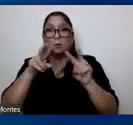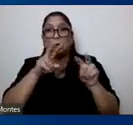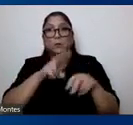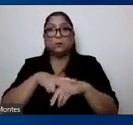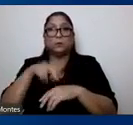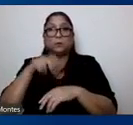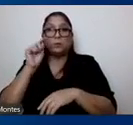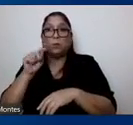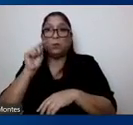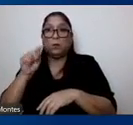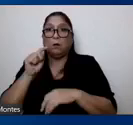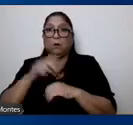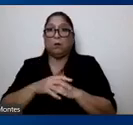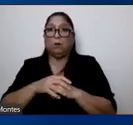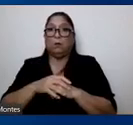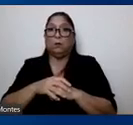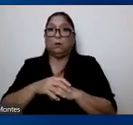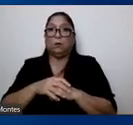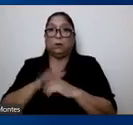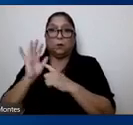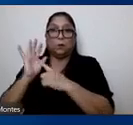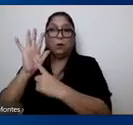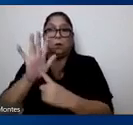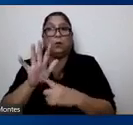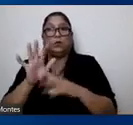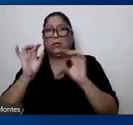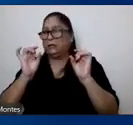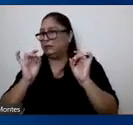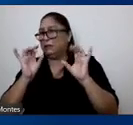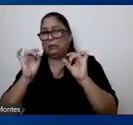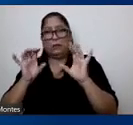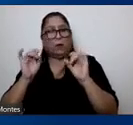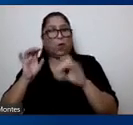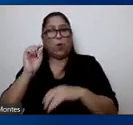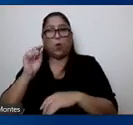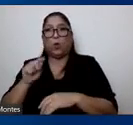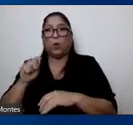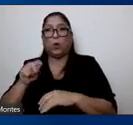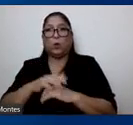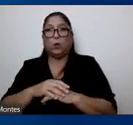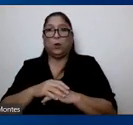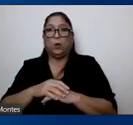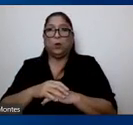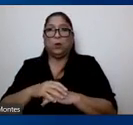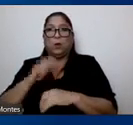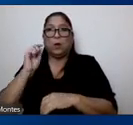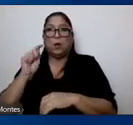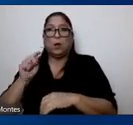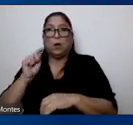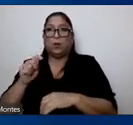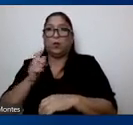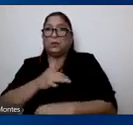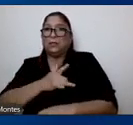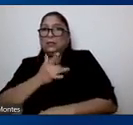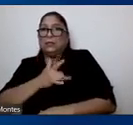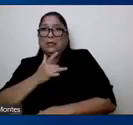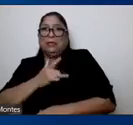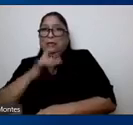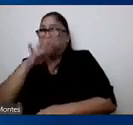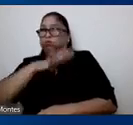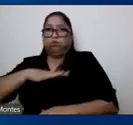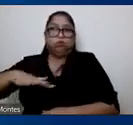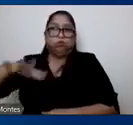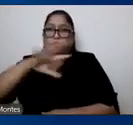también hay rechazo hacia el terror, hay una sensación generalizada